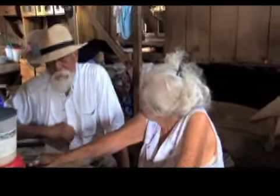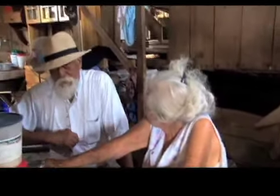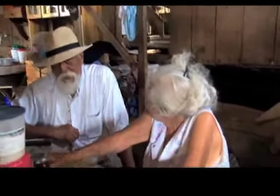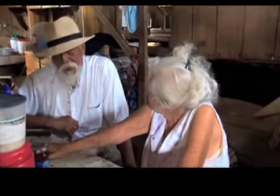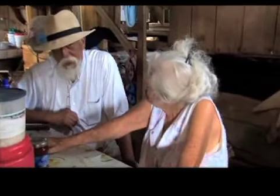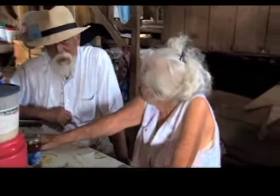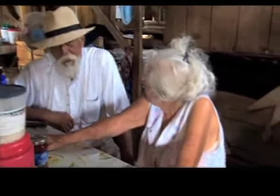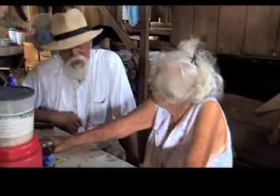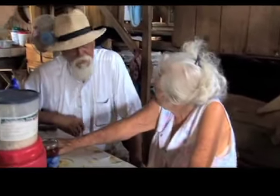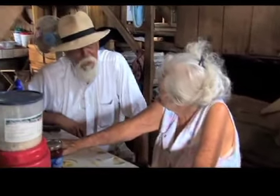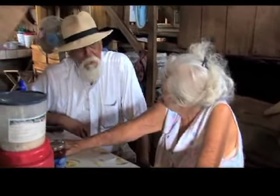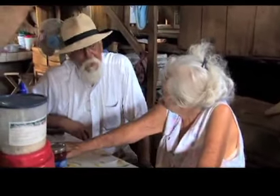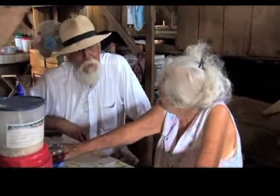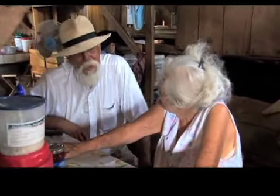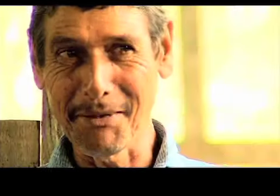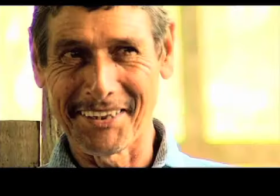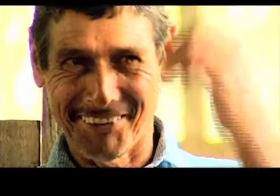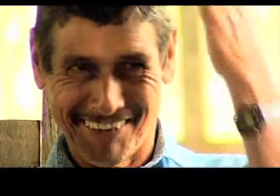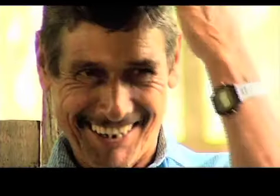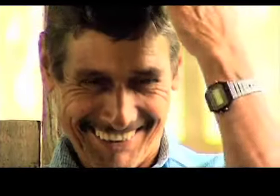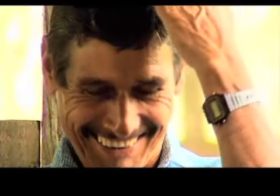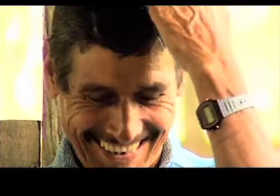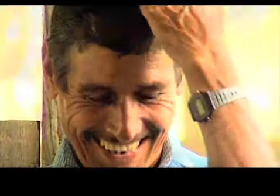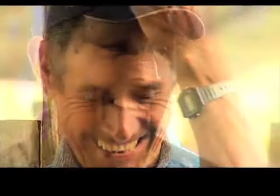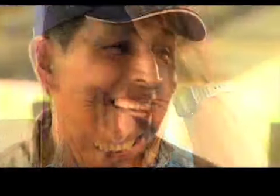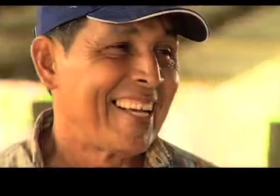Esta es mi gente,